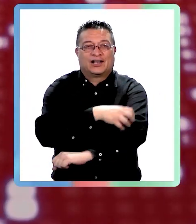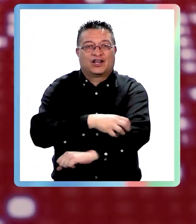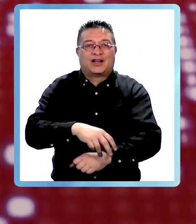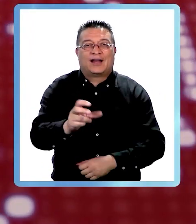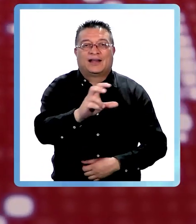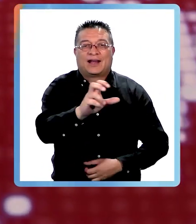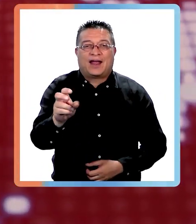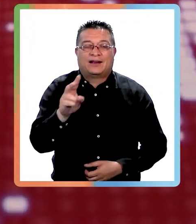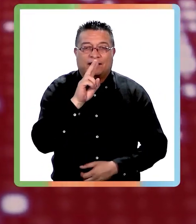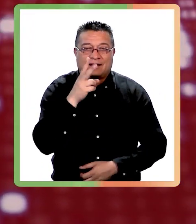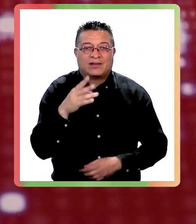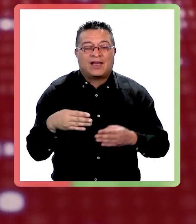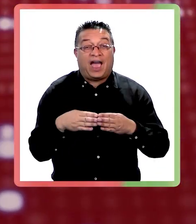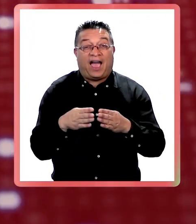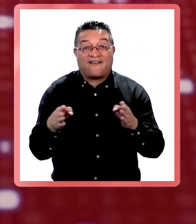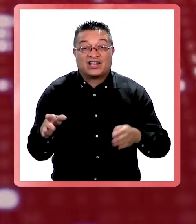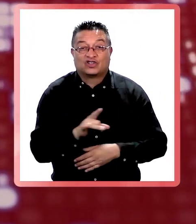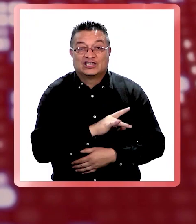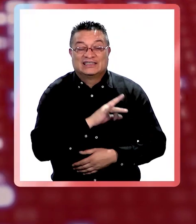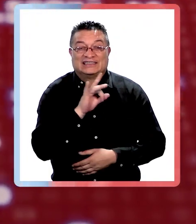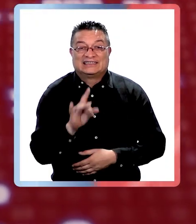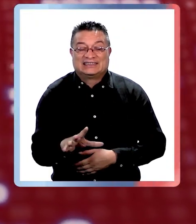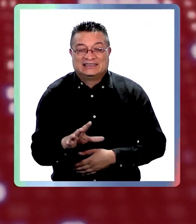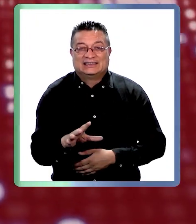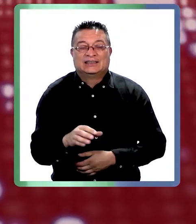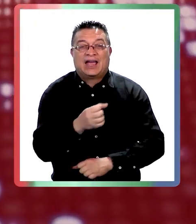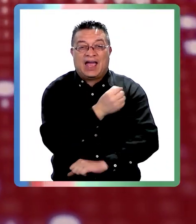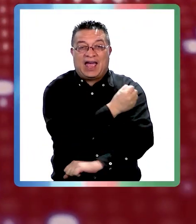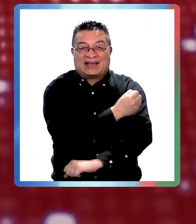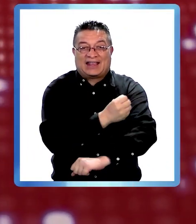Asociación Regional de Canales de Televisión de Señal Abierta